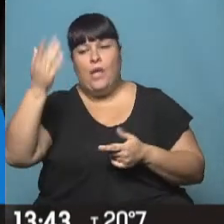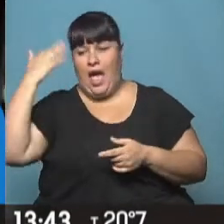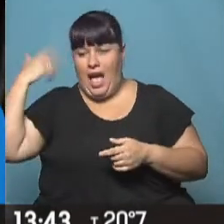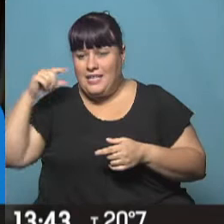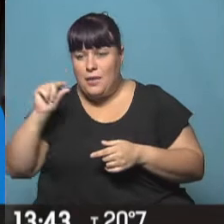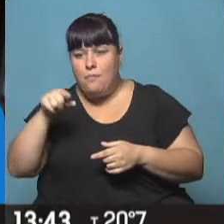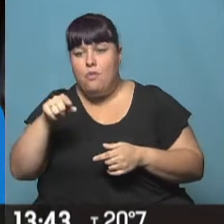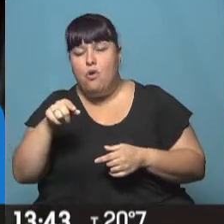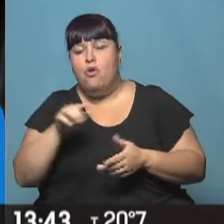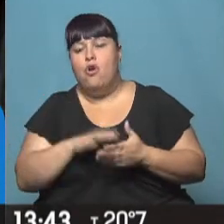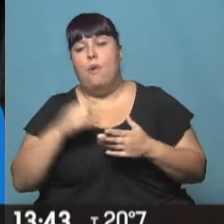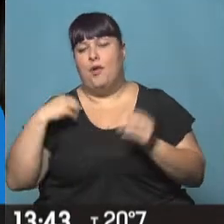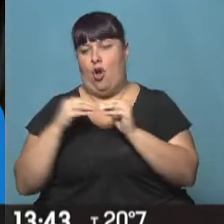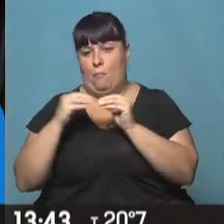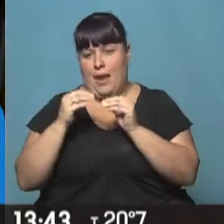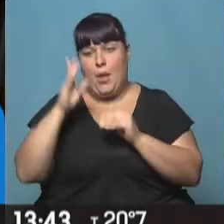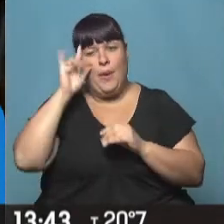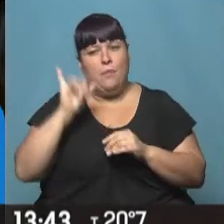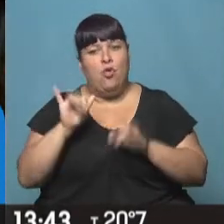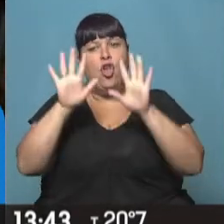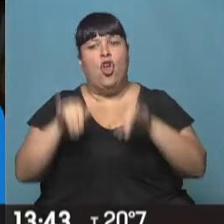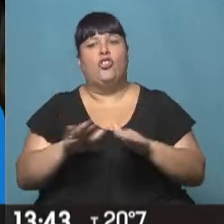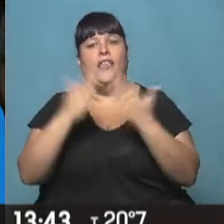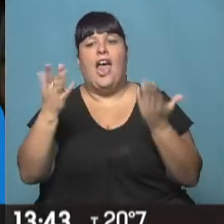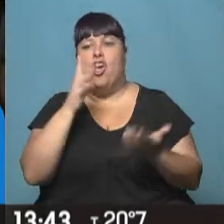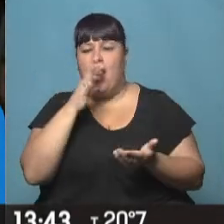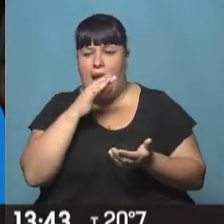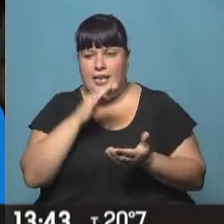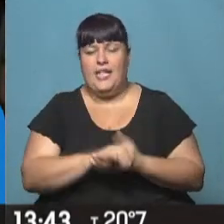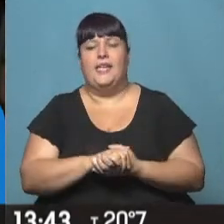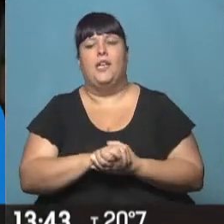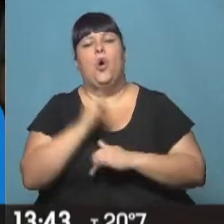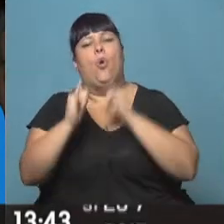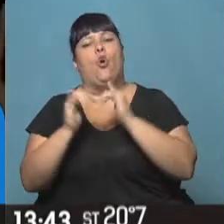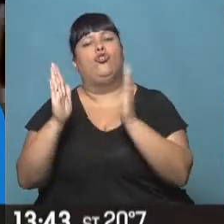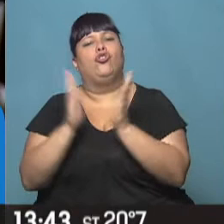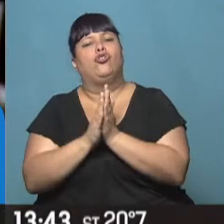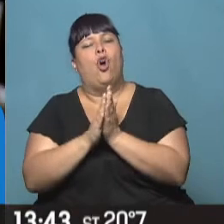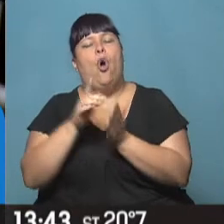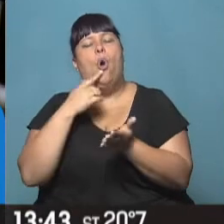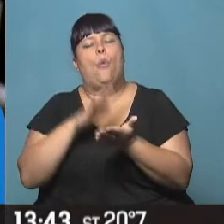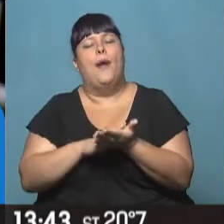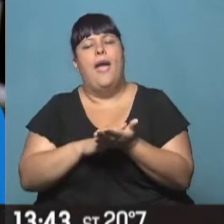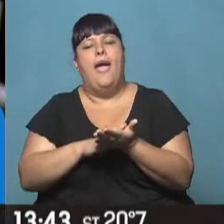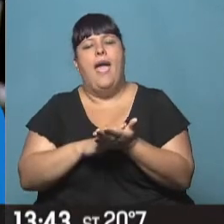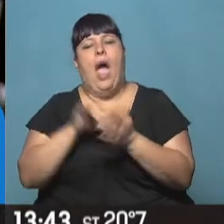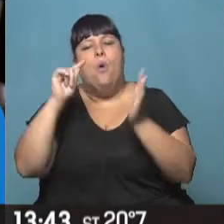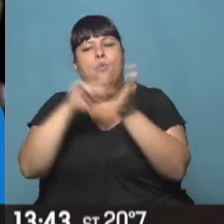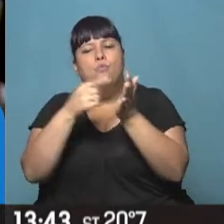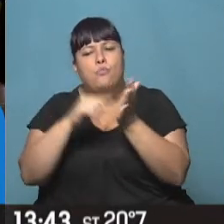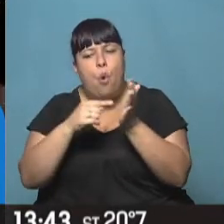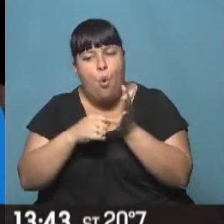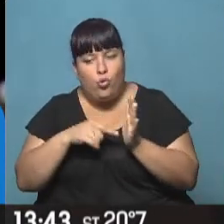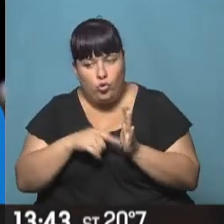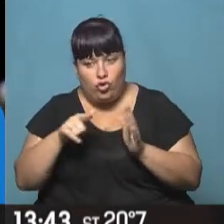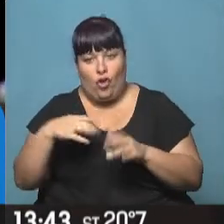días mi colega Ismael Bermúdez escribió una nota en el diario Clarín haciendo referencia a que algunos ítems que